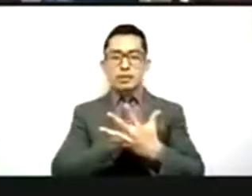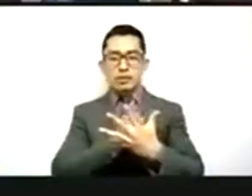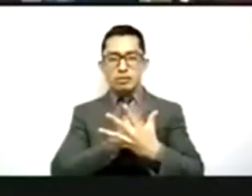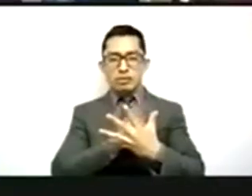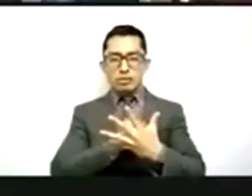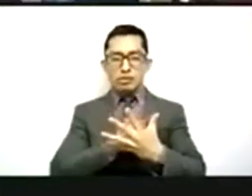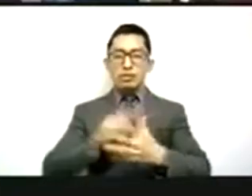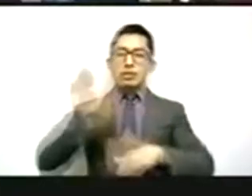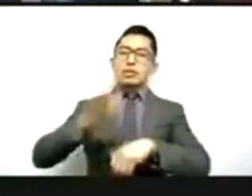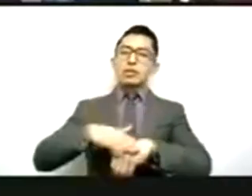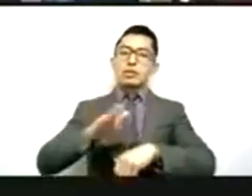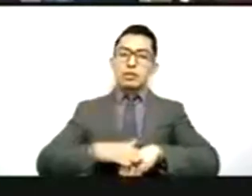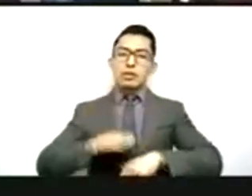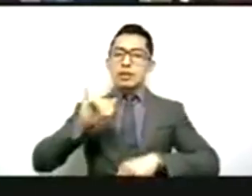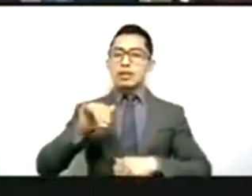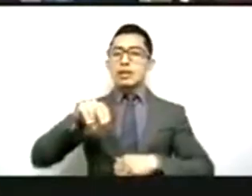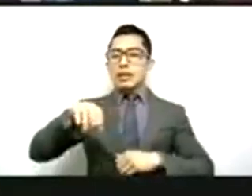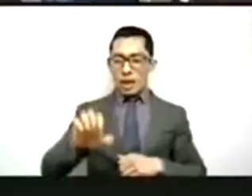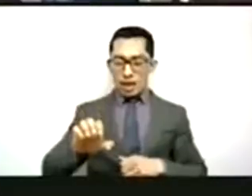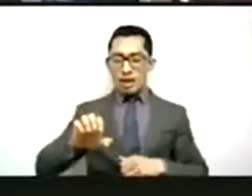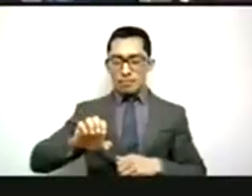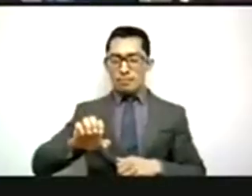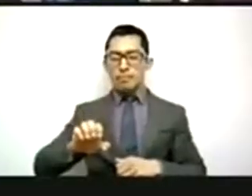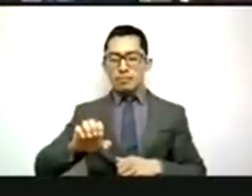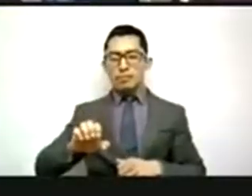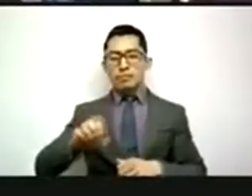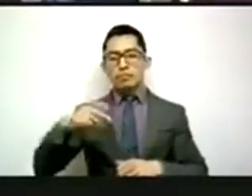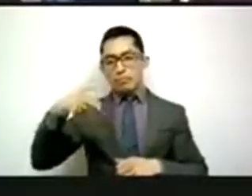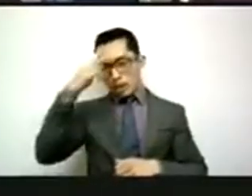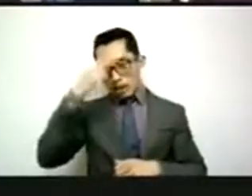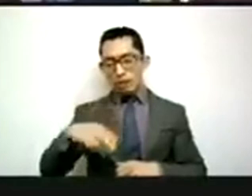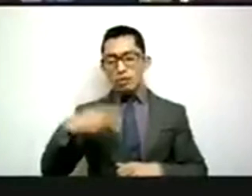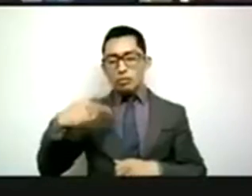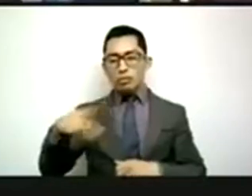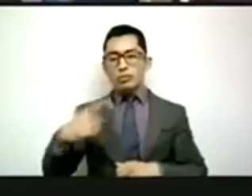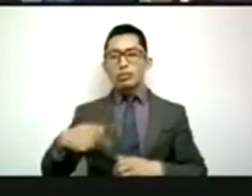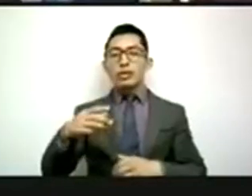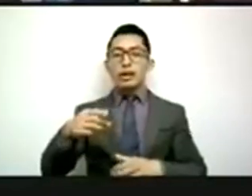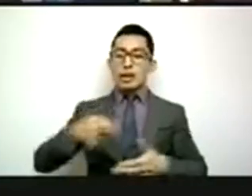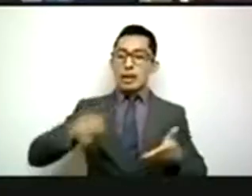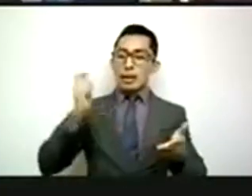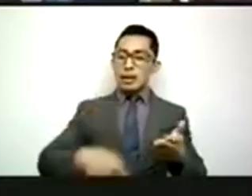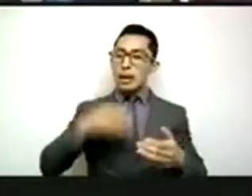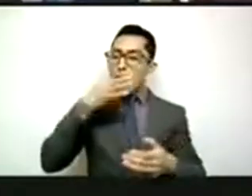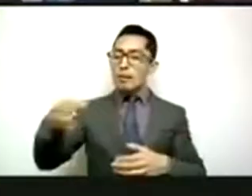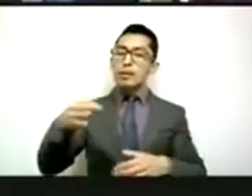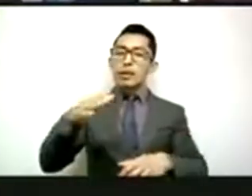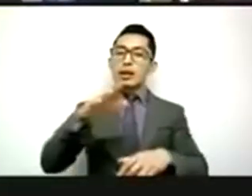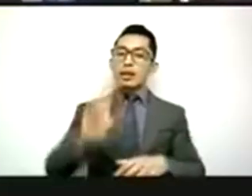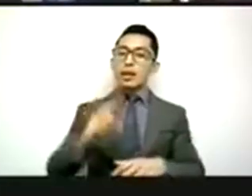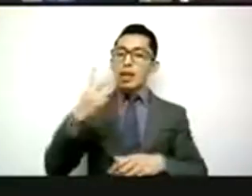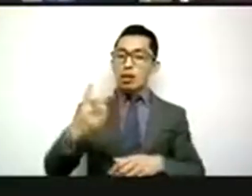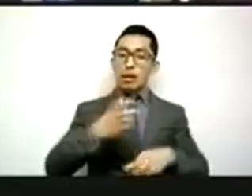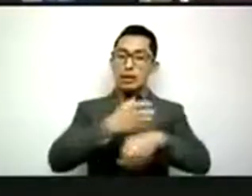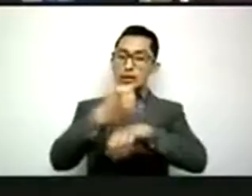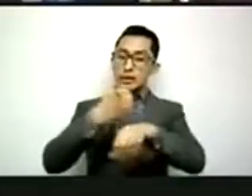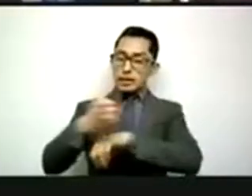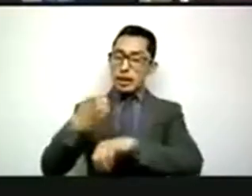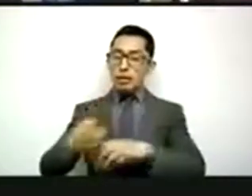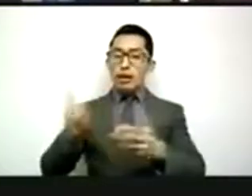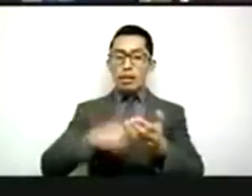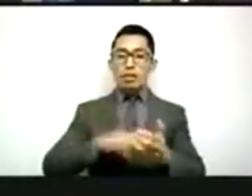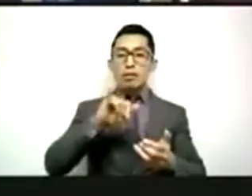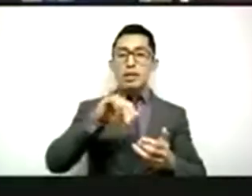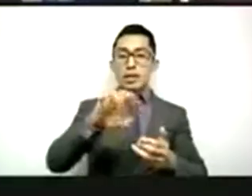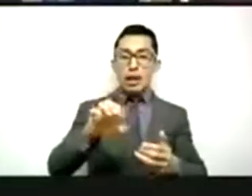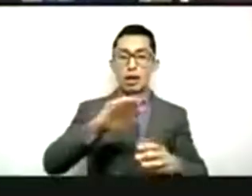al Instituto Nacional Electoral para que comunique la presente sentencia a los 32 institutos locales electorales para